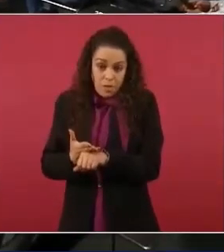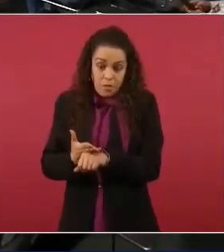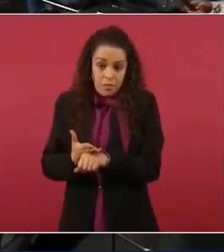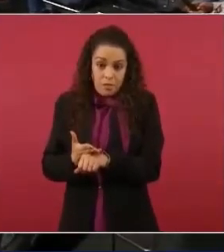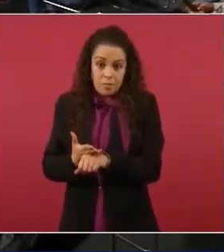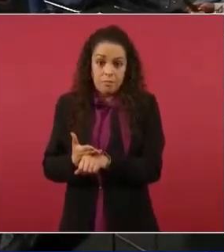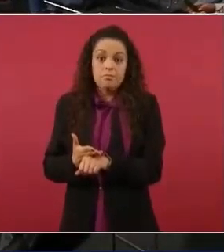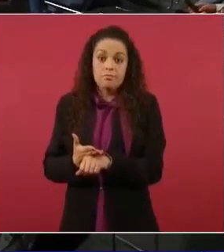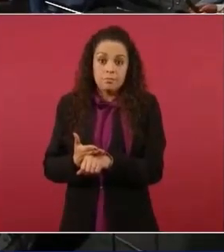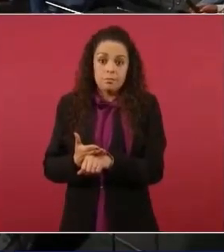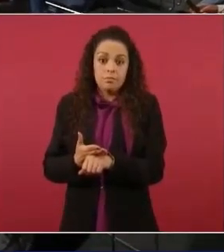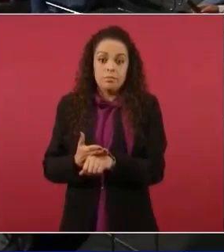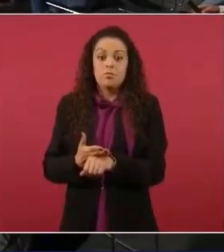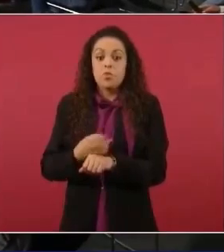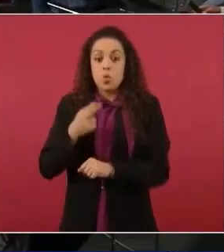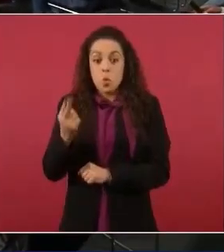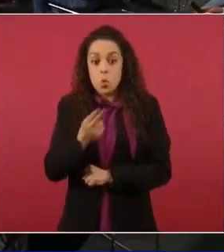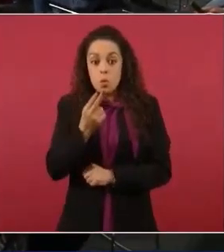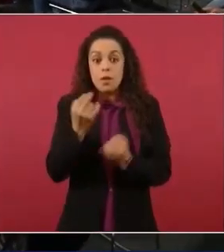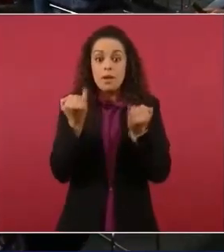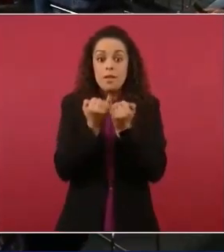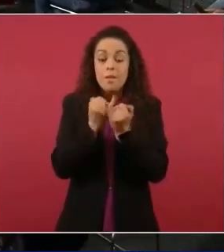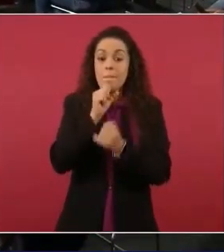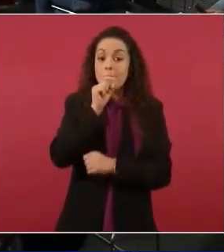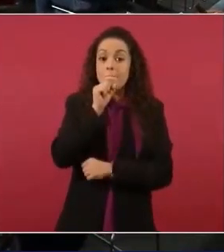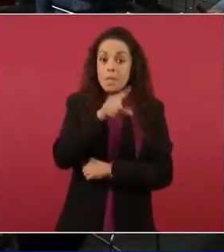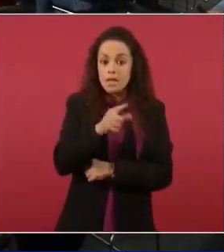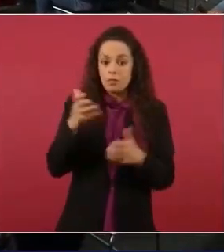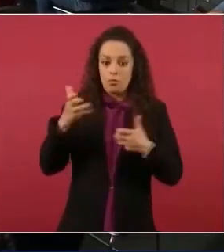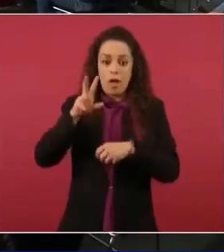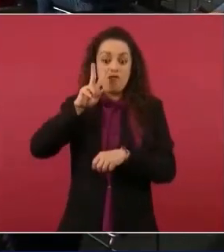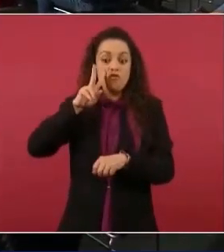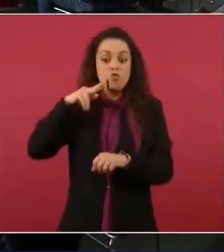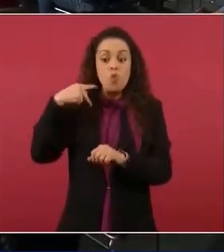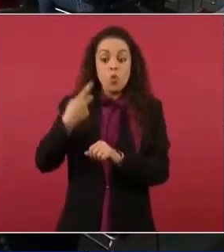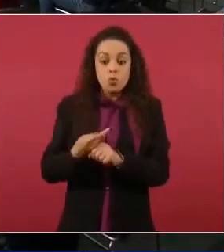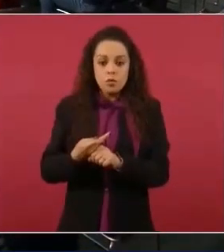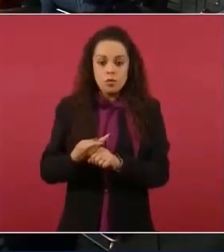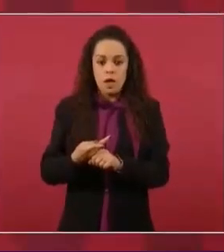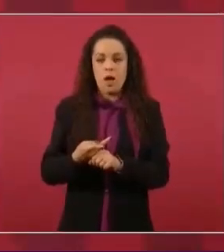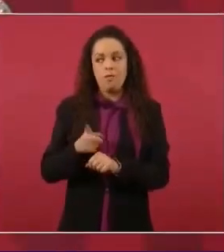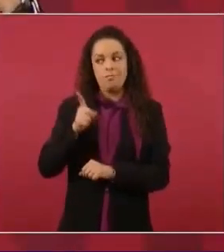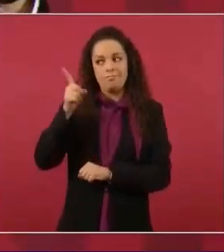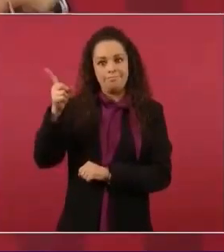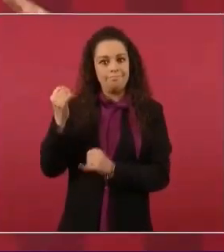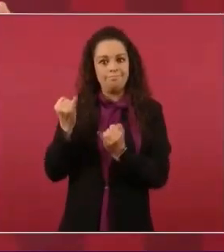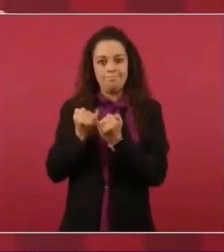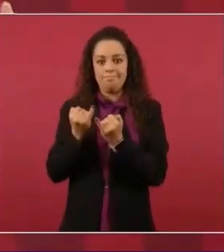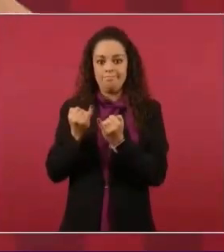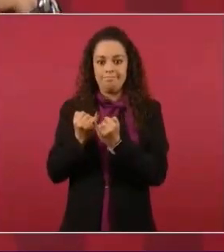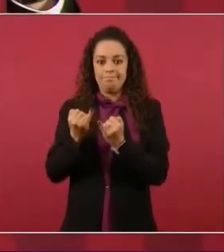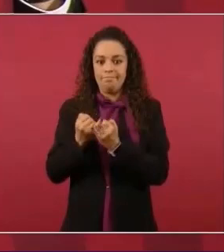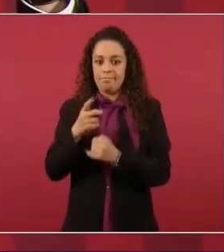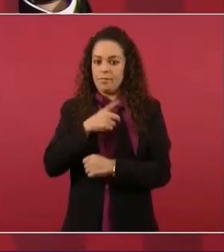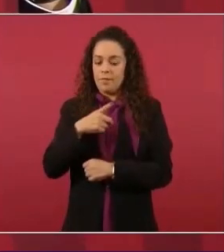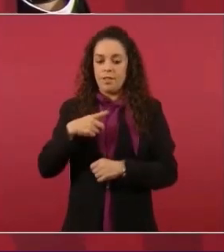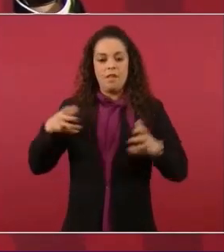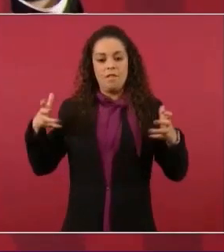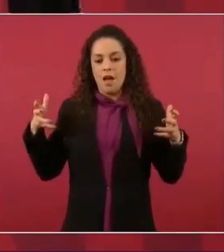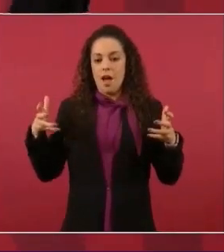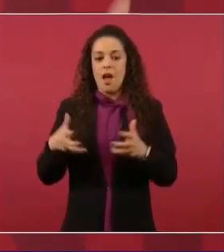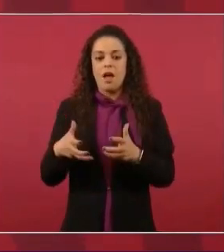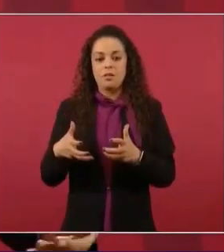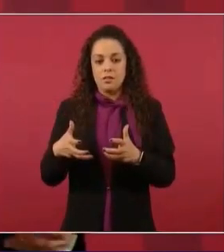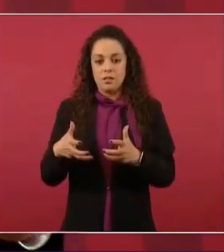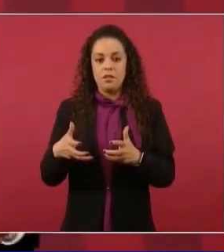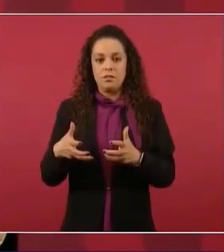Y así como ustedes lo están haciendo de manera voluntaria, pues él debería de estarlo haciendo.